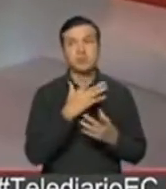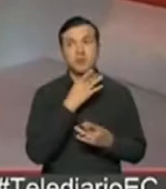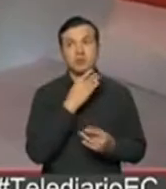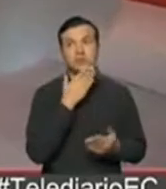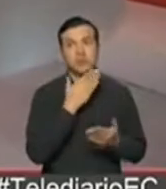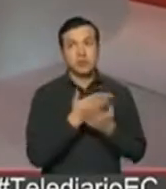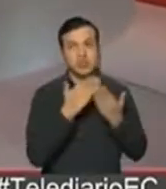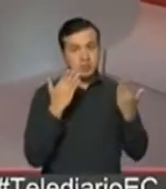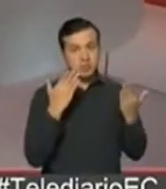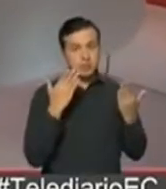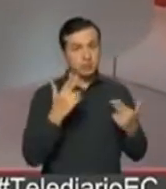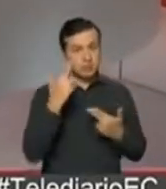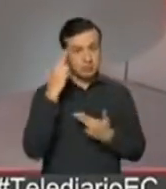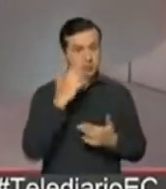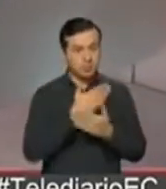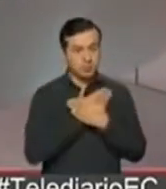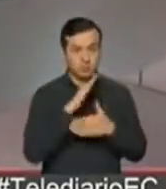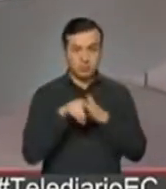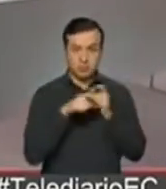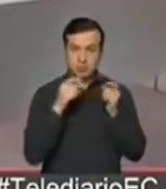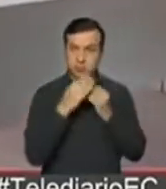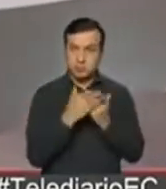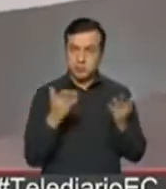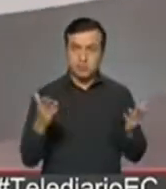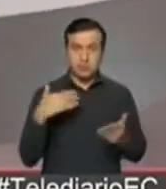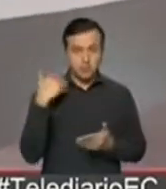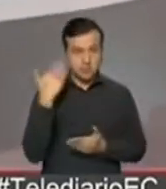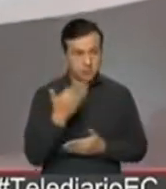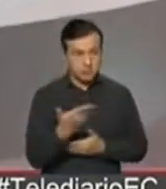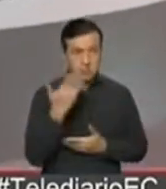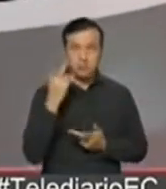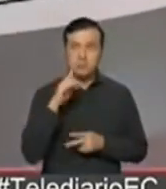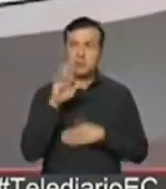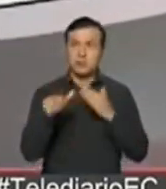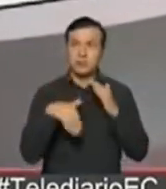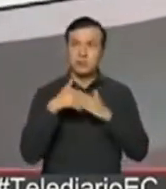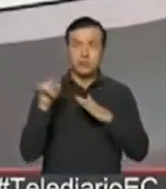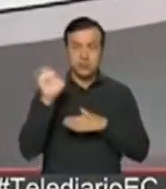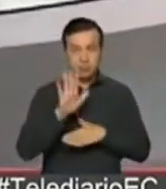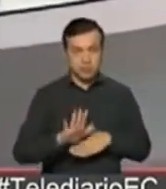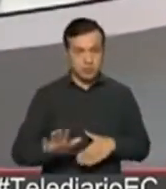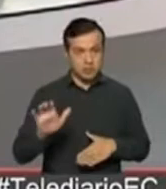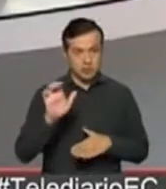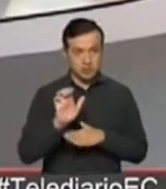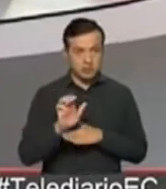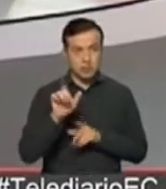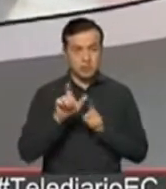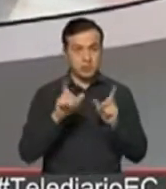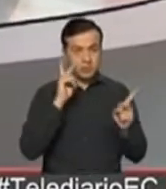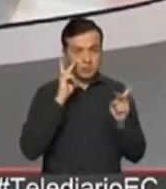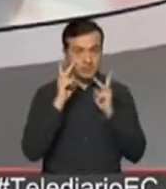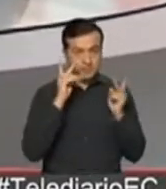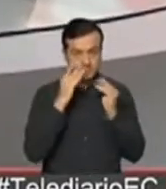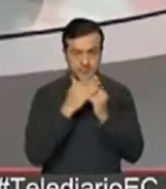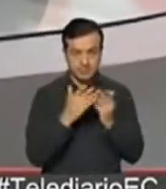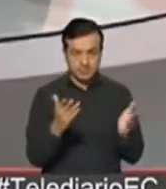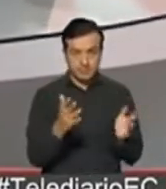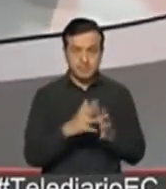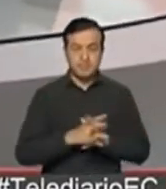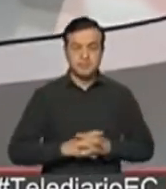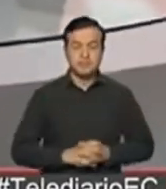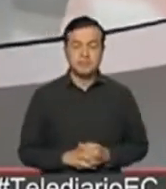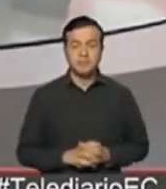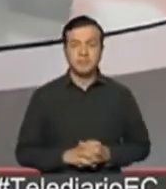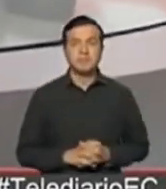saludos de nuestras fuerzas armadas tanto para usted como para toda la patria a todos los oyentes que nos escuchan este momento